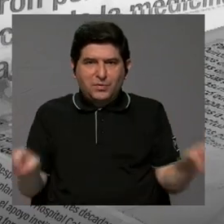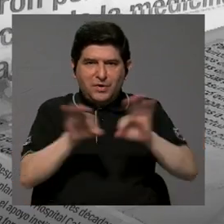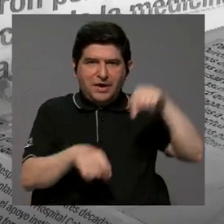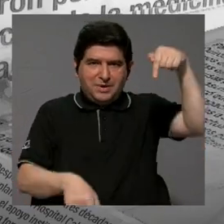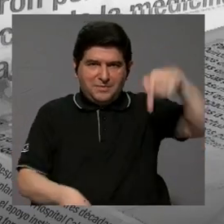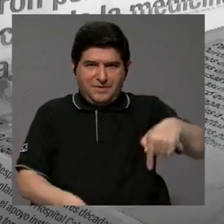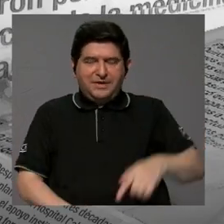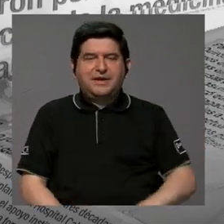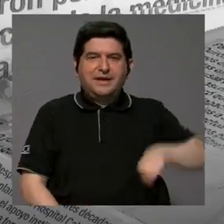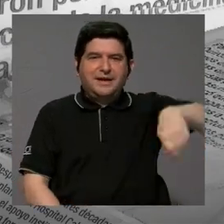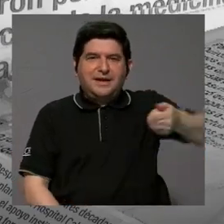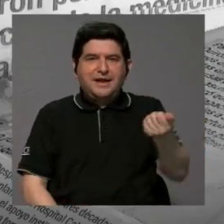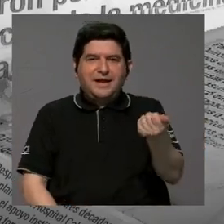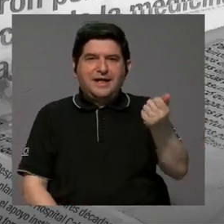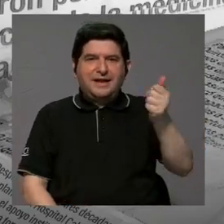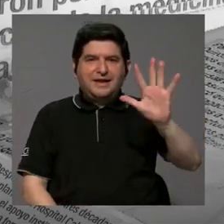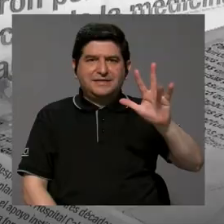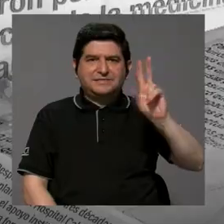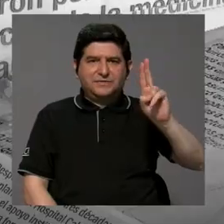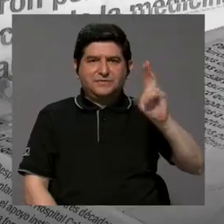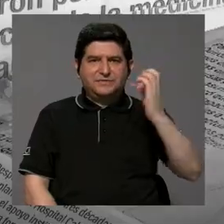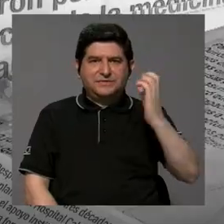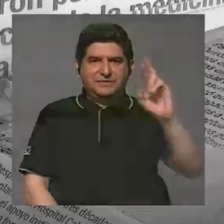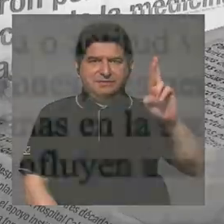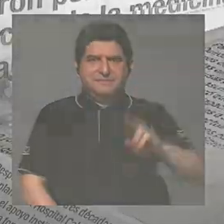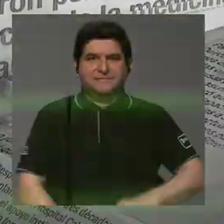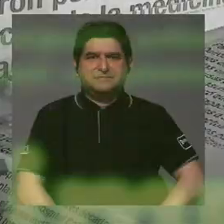aquí desde el Canal 15 UCR.